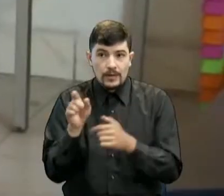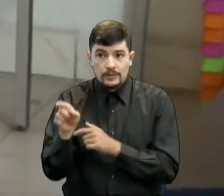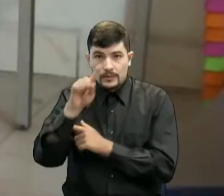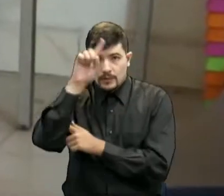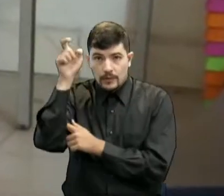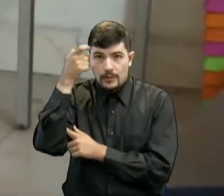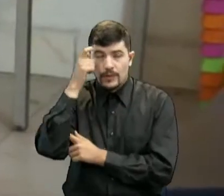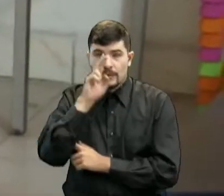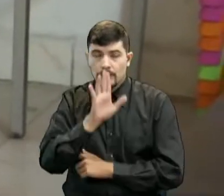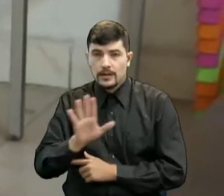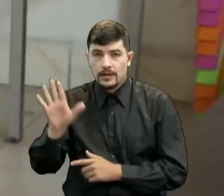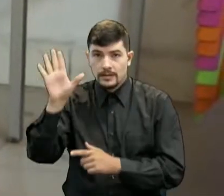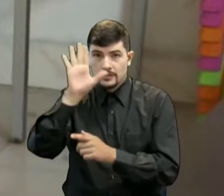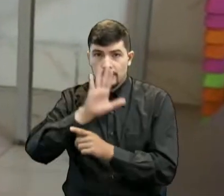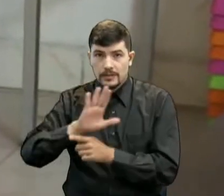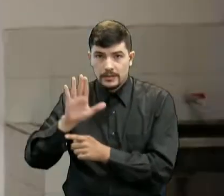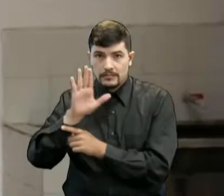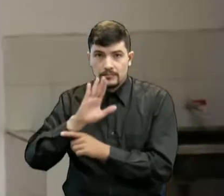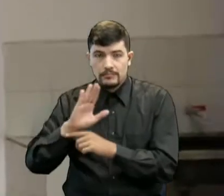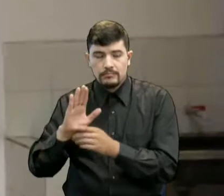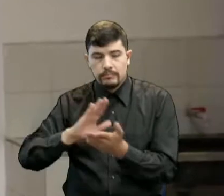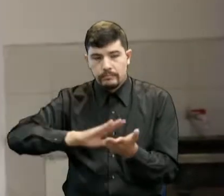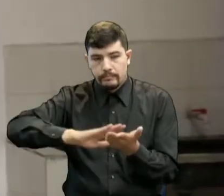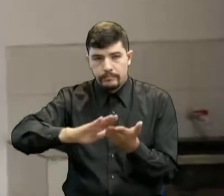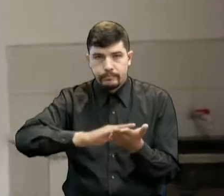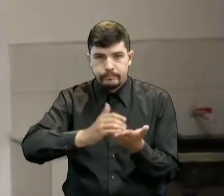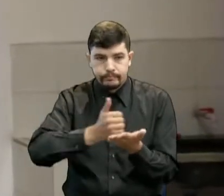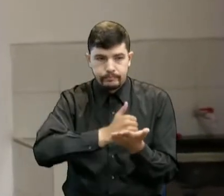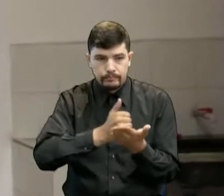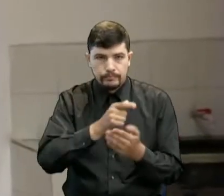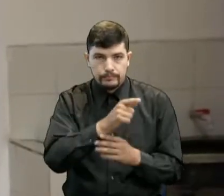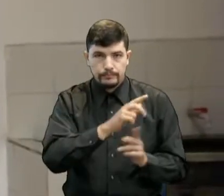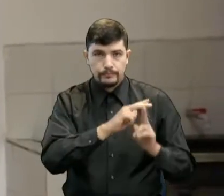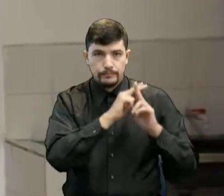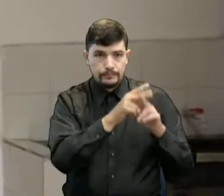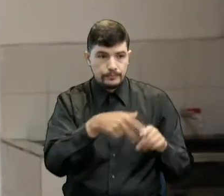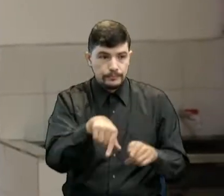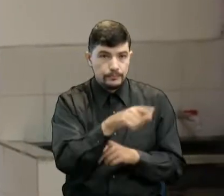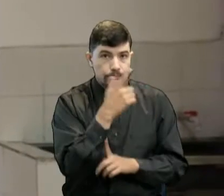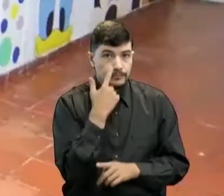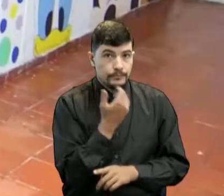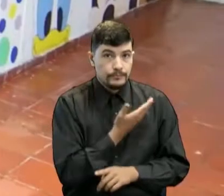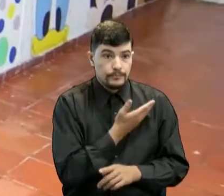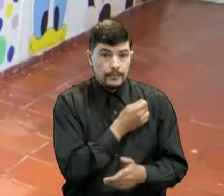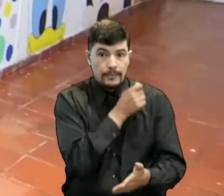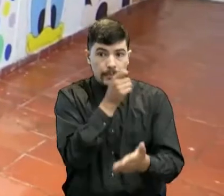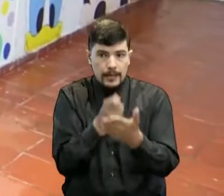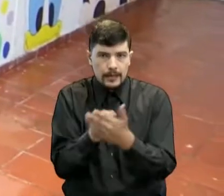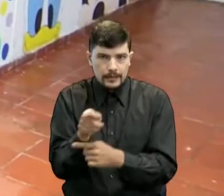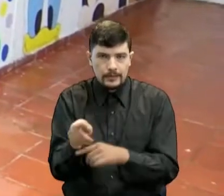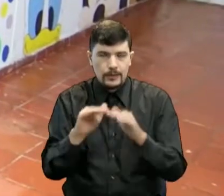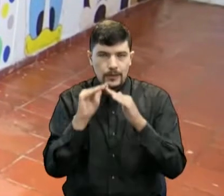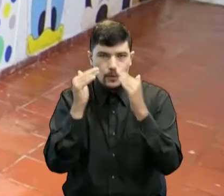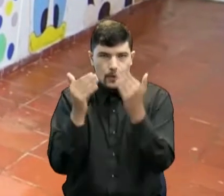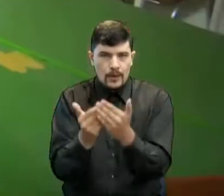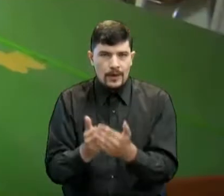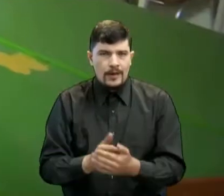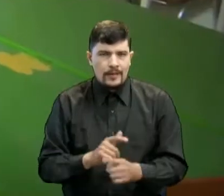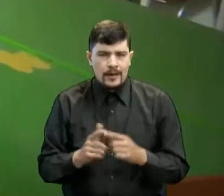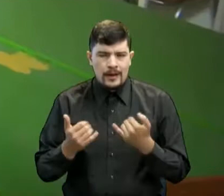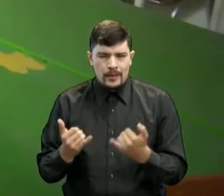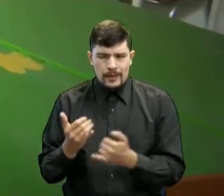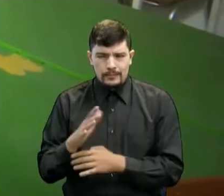los padres para el pago de pensiones, pero este, según los directivos, no logra cubrir más del 5% de la totalidad de